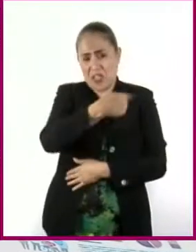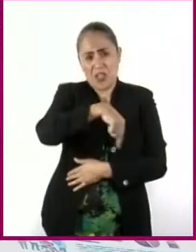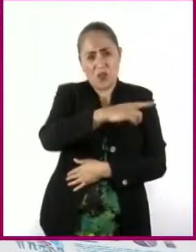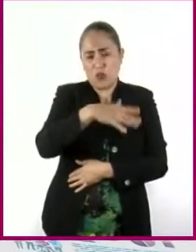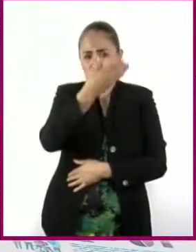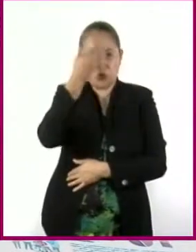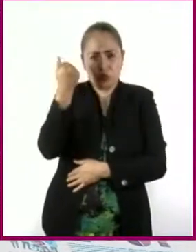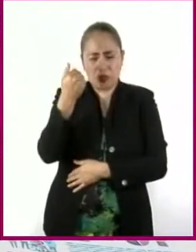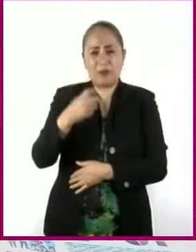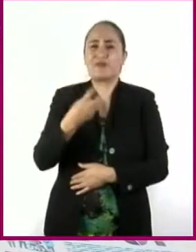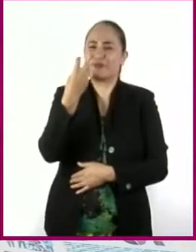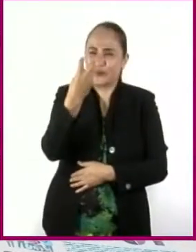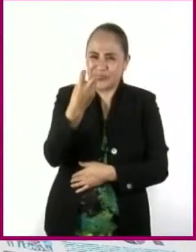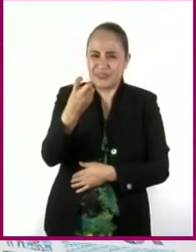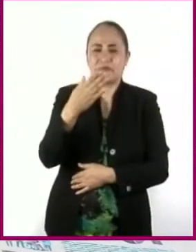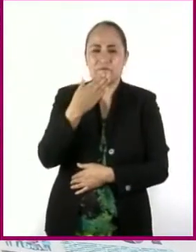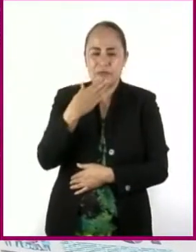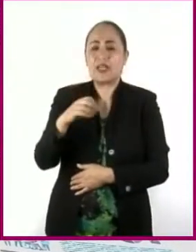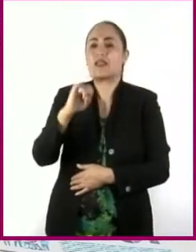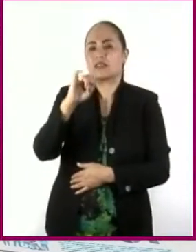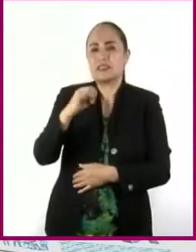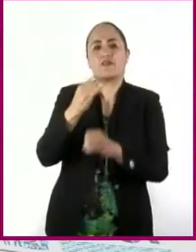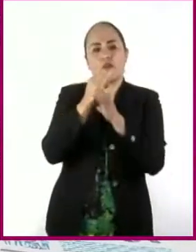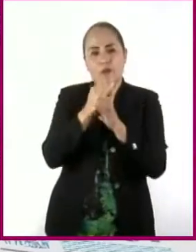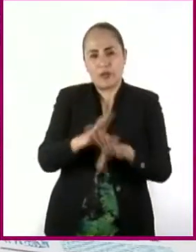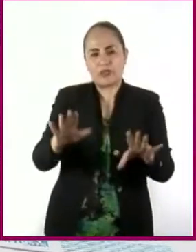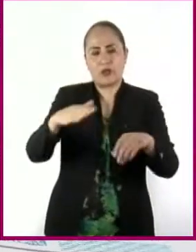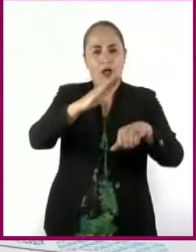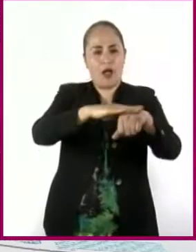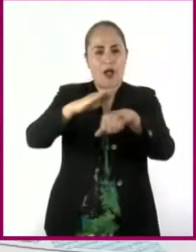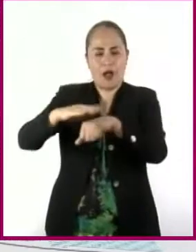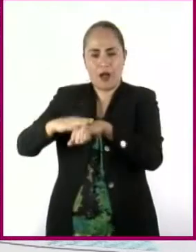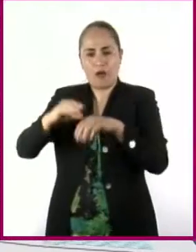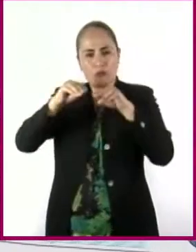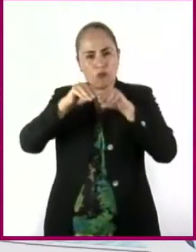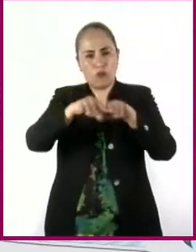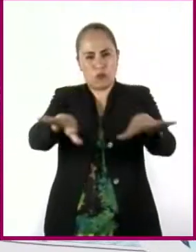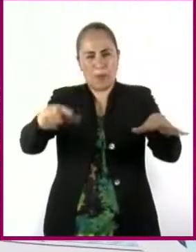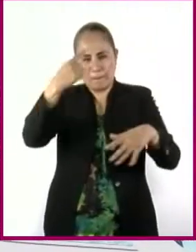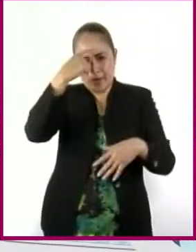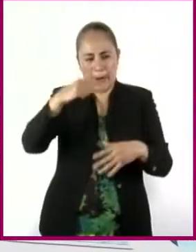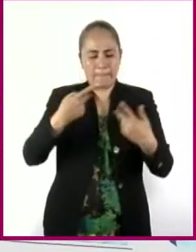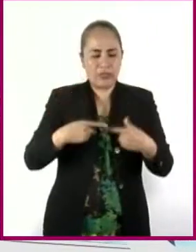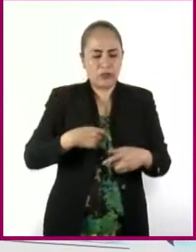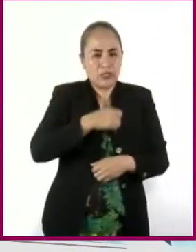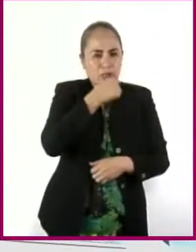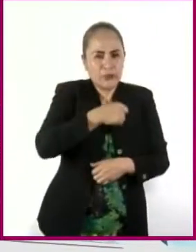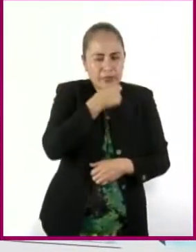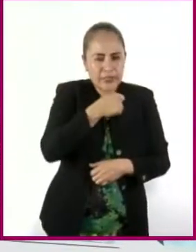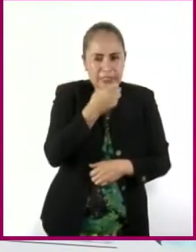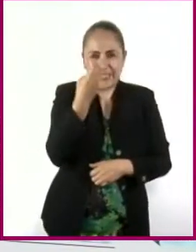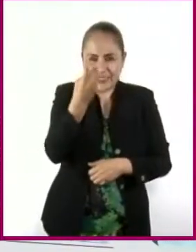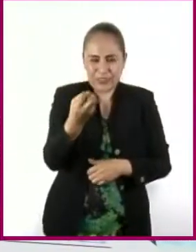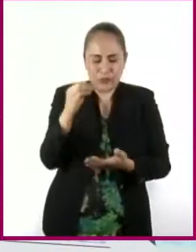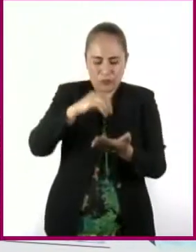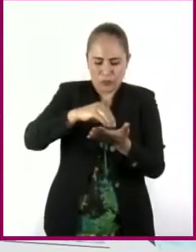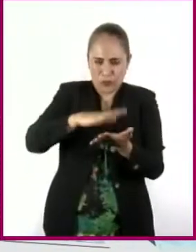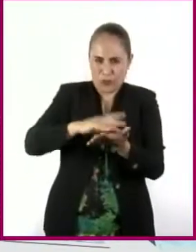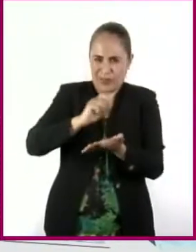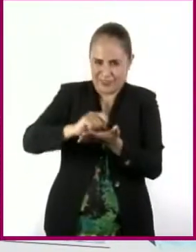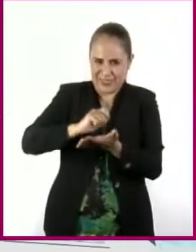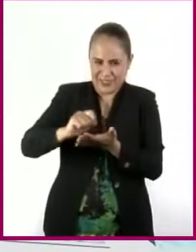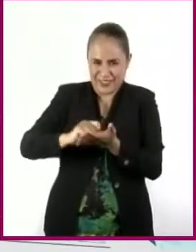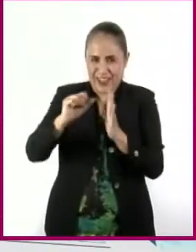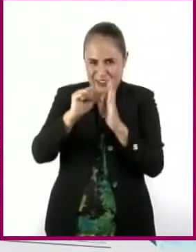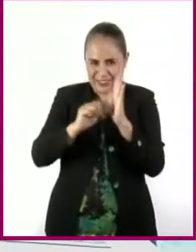eso busquen información sobre campañas de difusión para los adultos mayores, para incluirla en el reportaje. Fer, ¿qué te parece